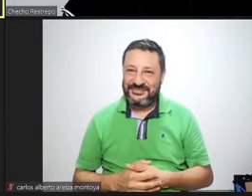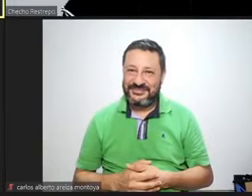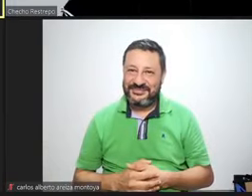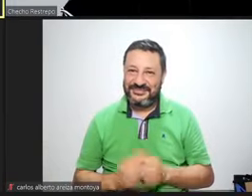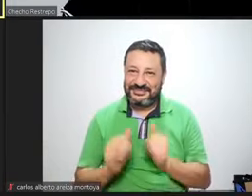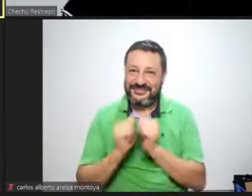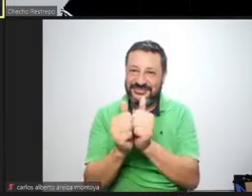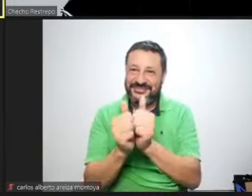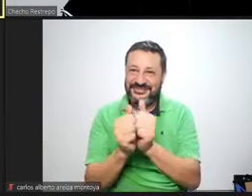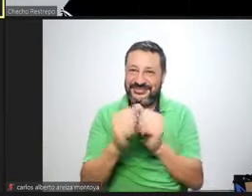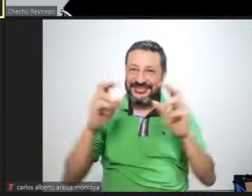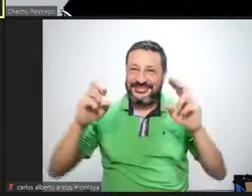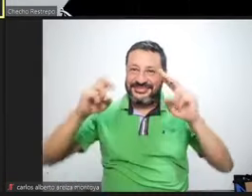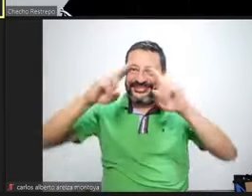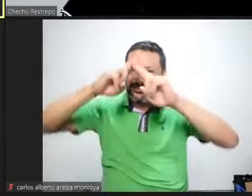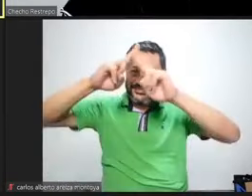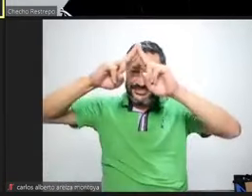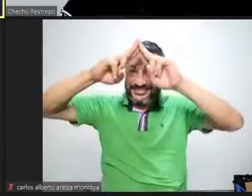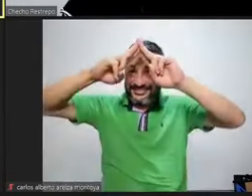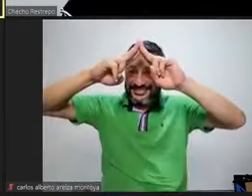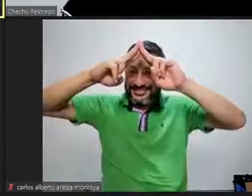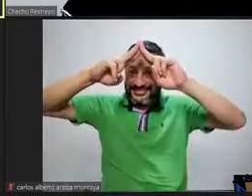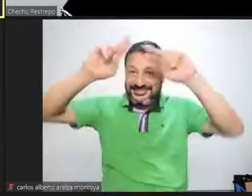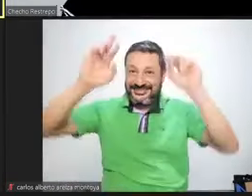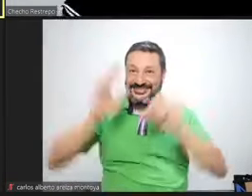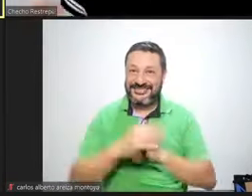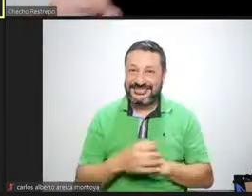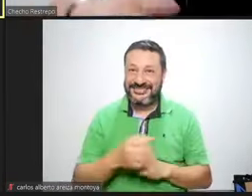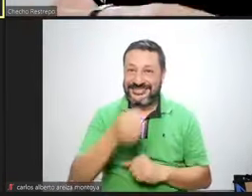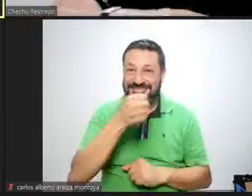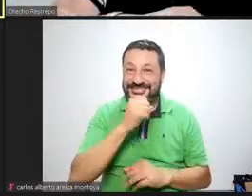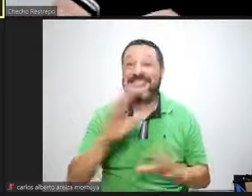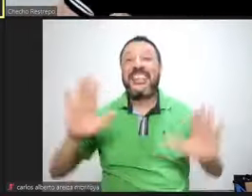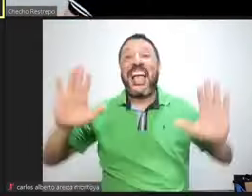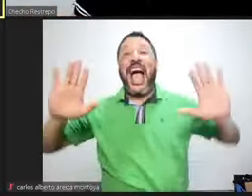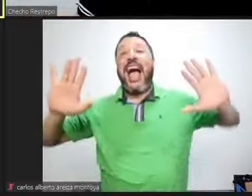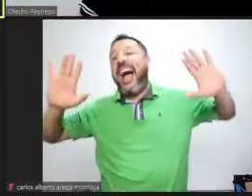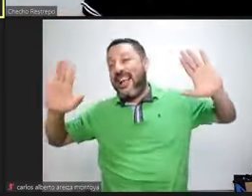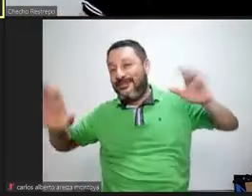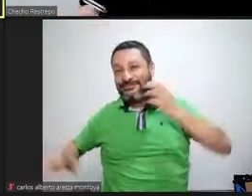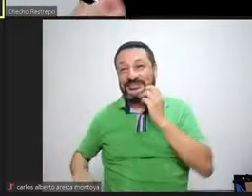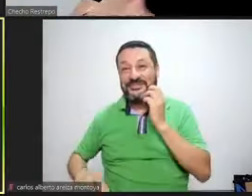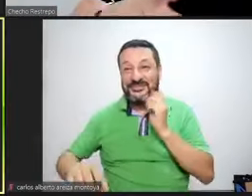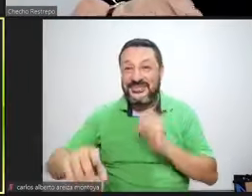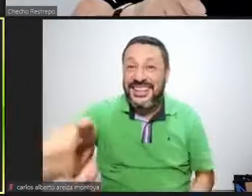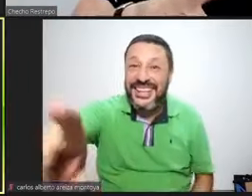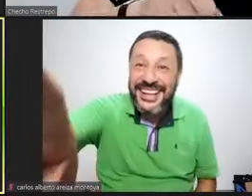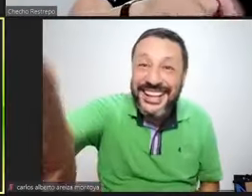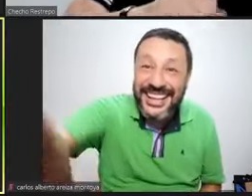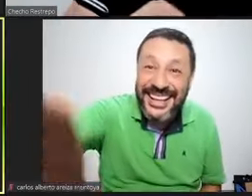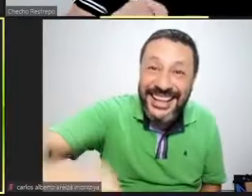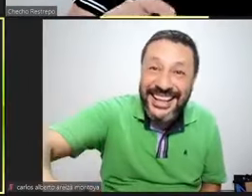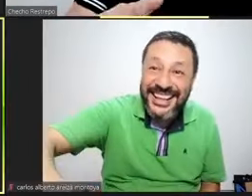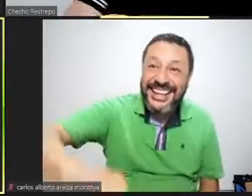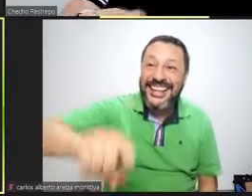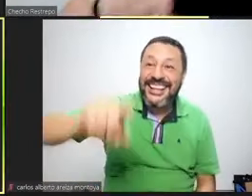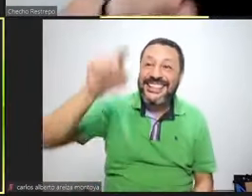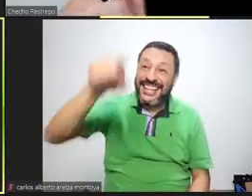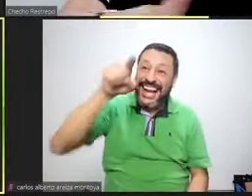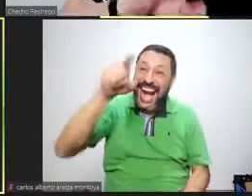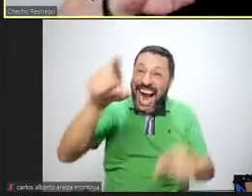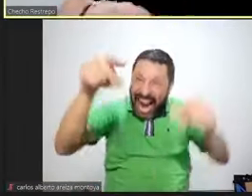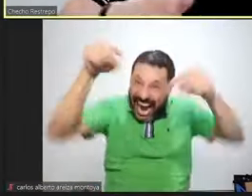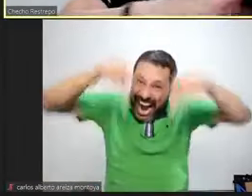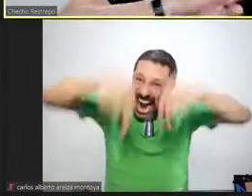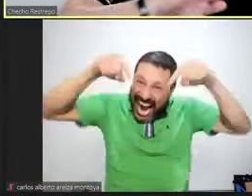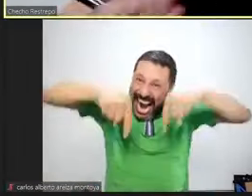París, y por qué no, después de hacer una entrevista en París, hablando que... Lo que te íbamos a decir... Te lo dijimos al principio, los que